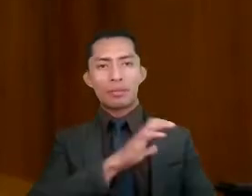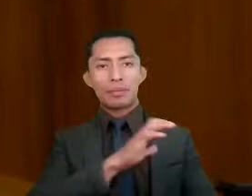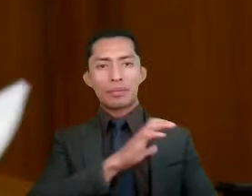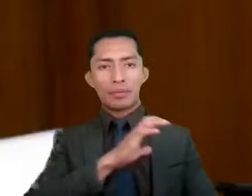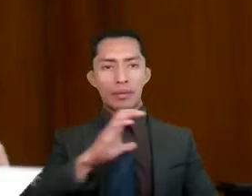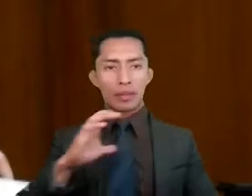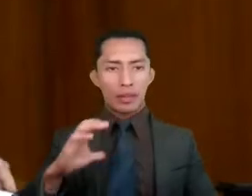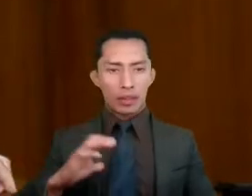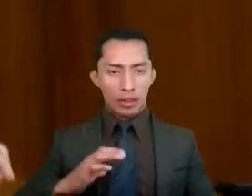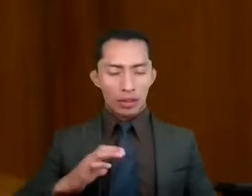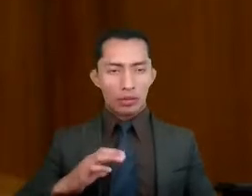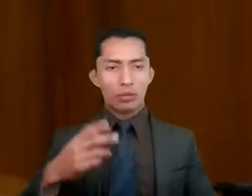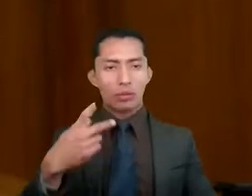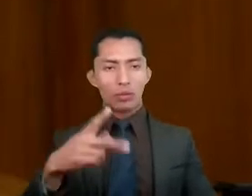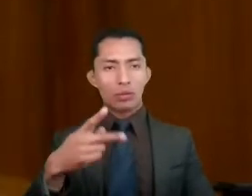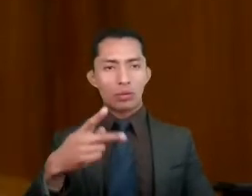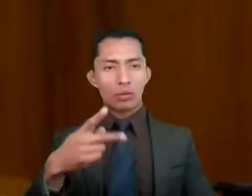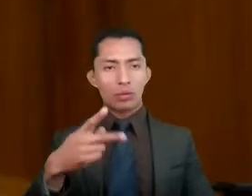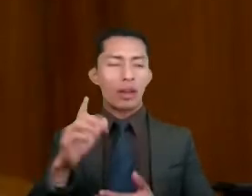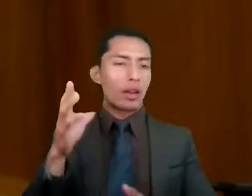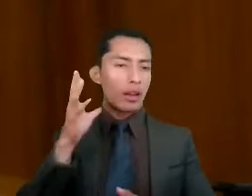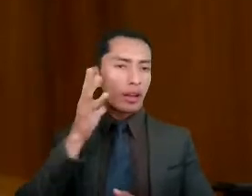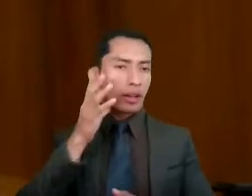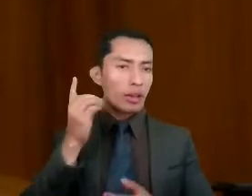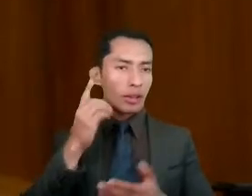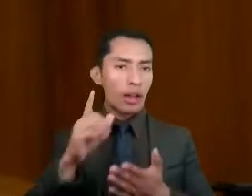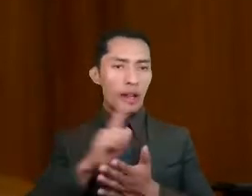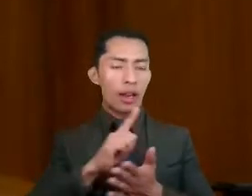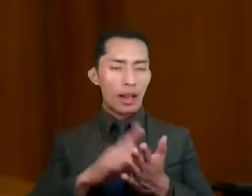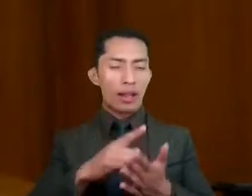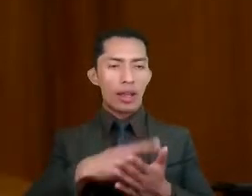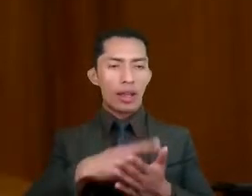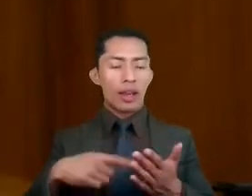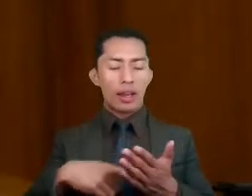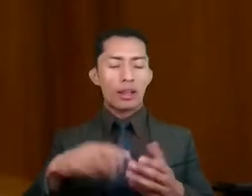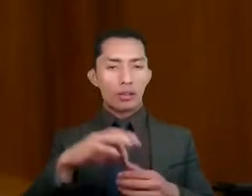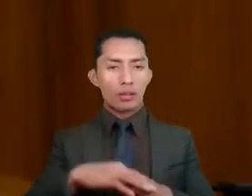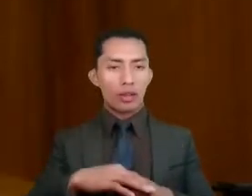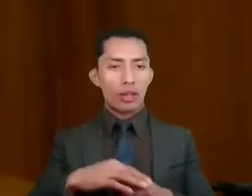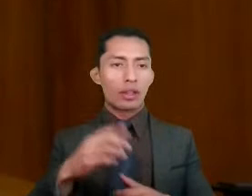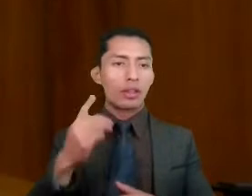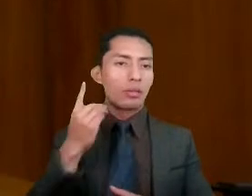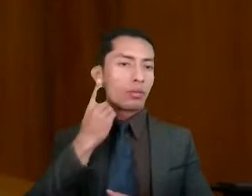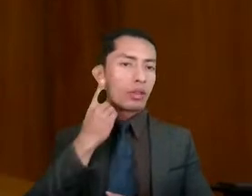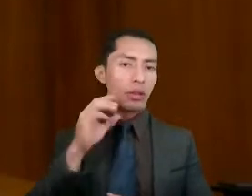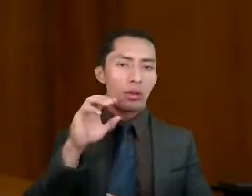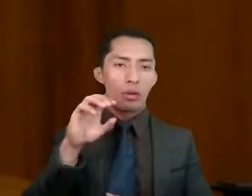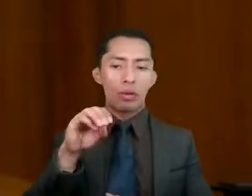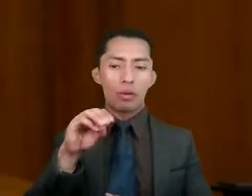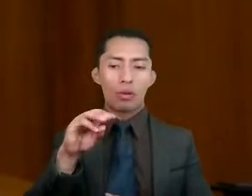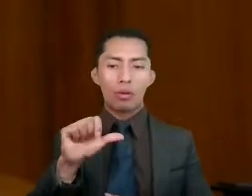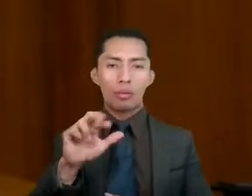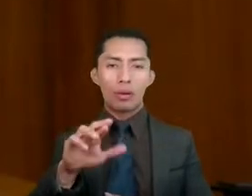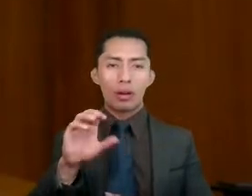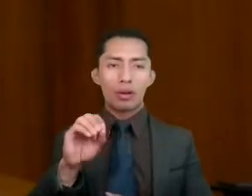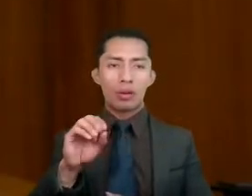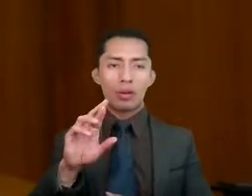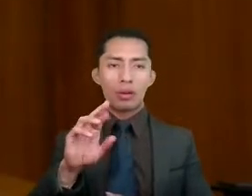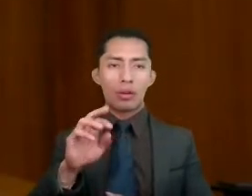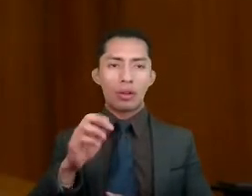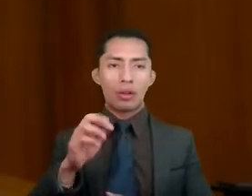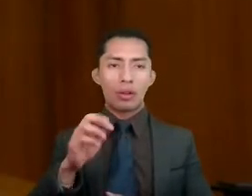previstas por la legislatura electoral. Diputado Omar Ortega, muchas gracias por